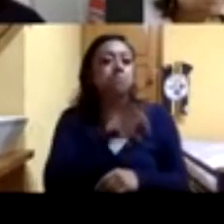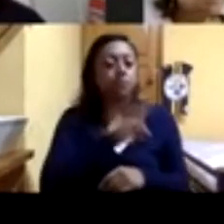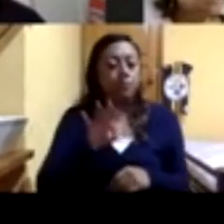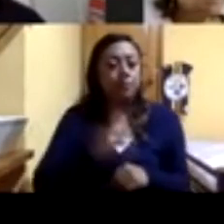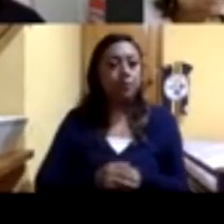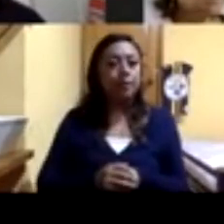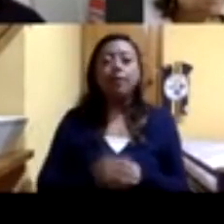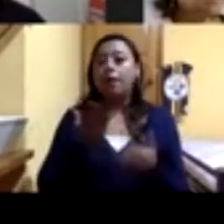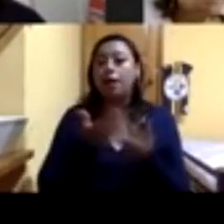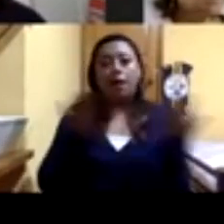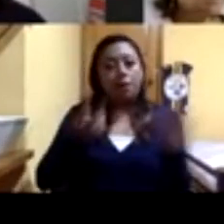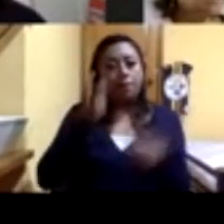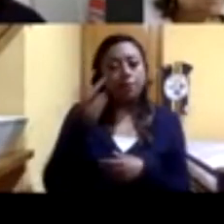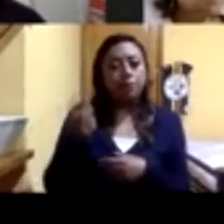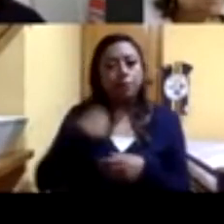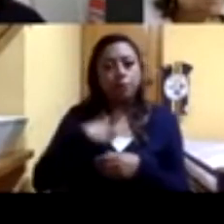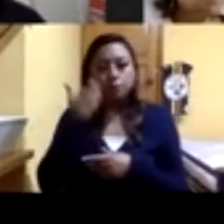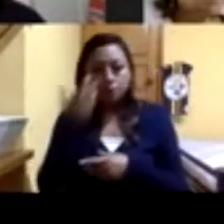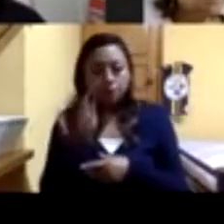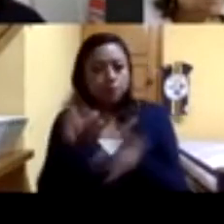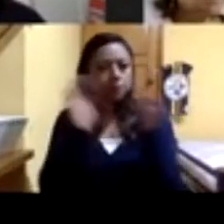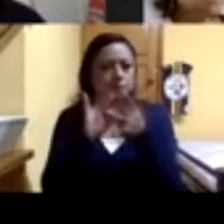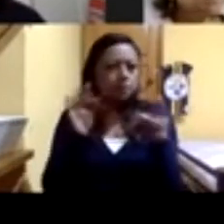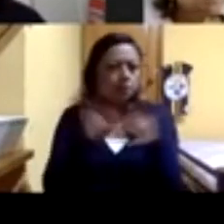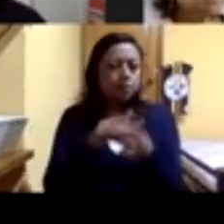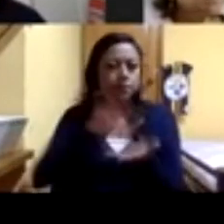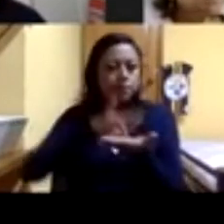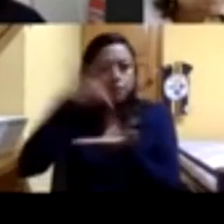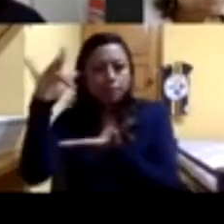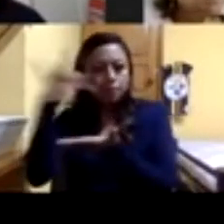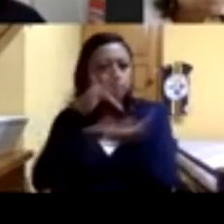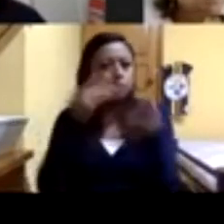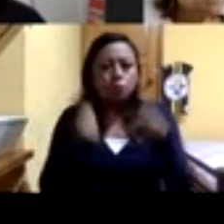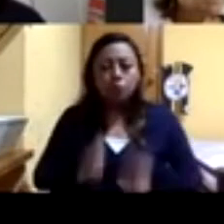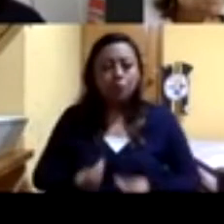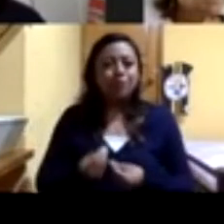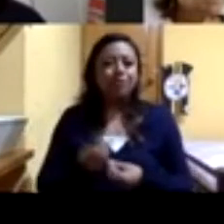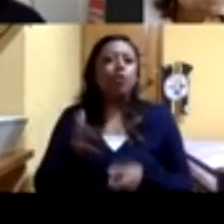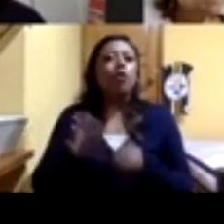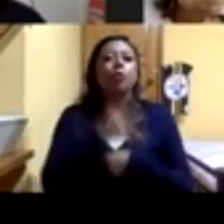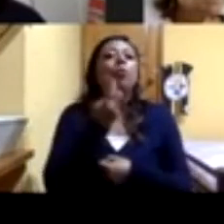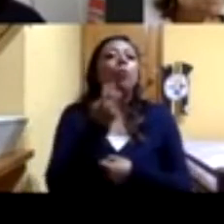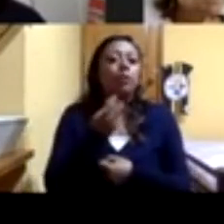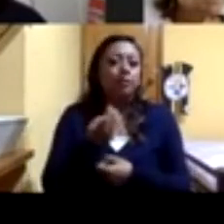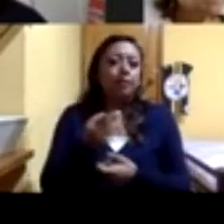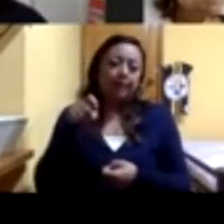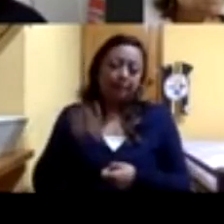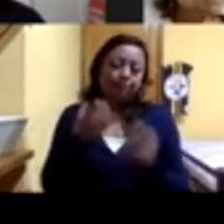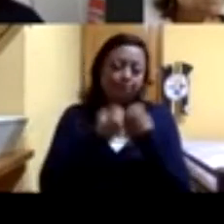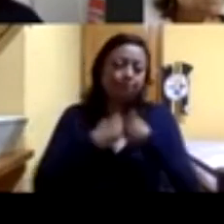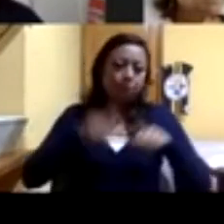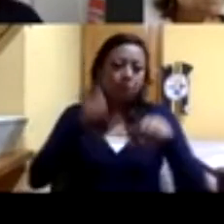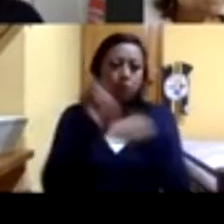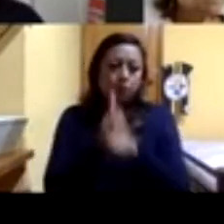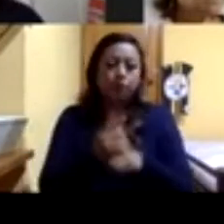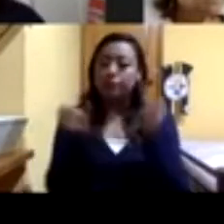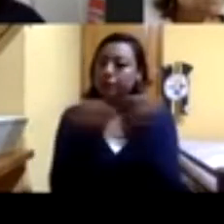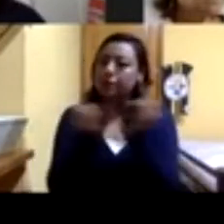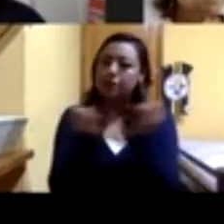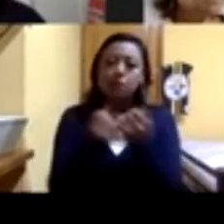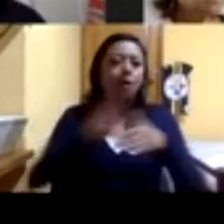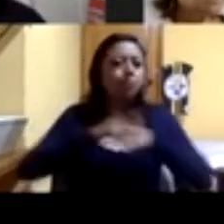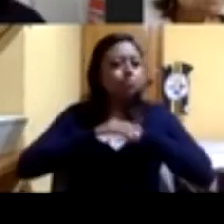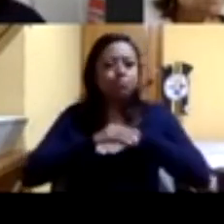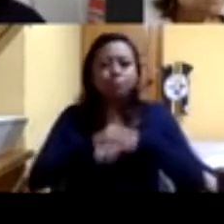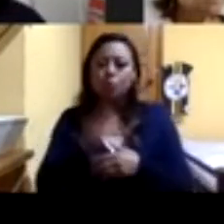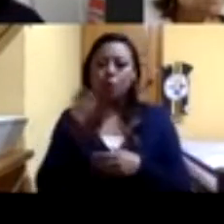quiero decirles que les agradezco mucho la oportunidad de dirigirme a ustedes y que saludo con mucha